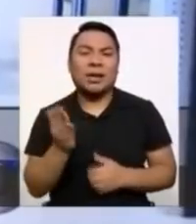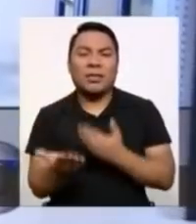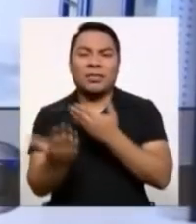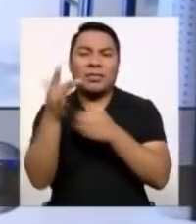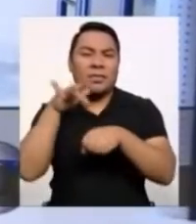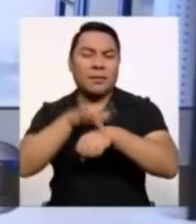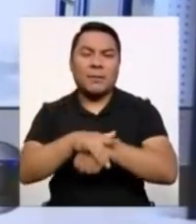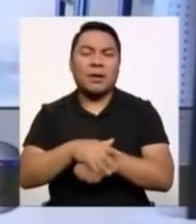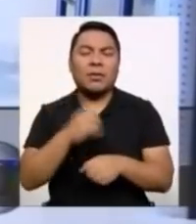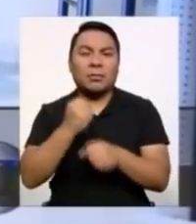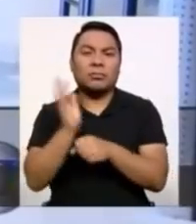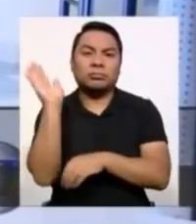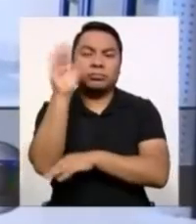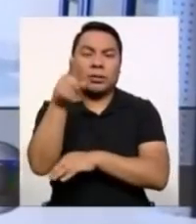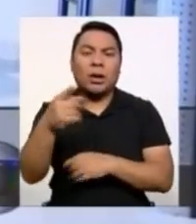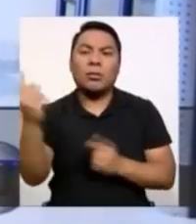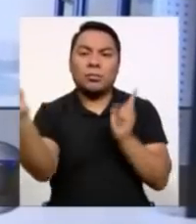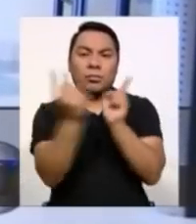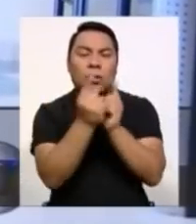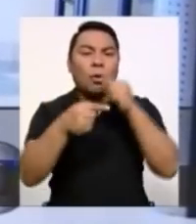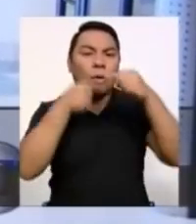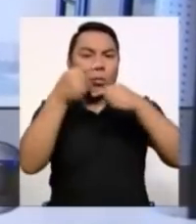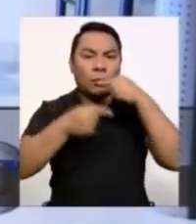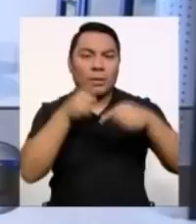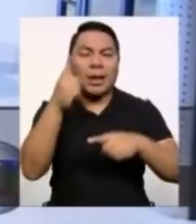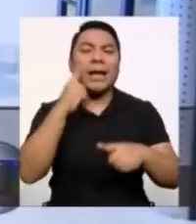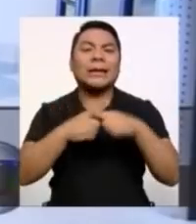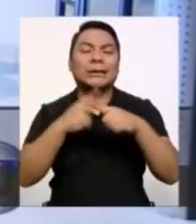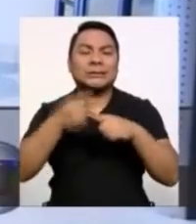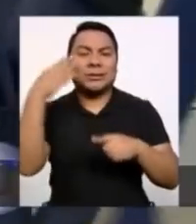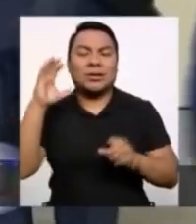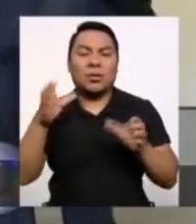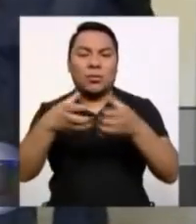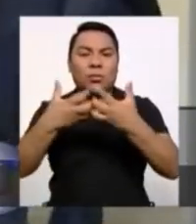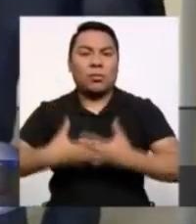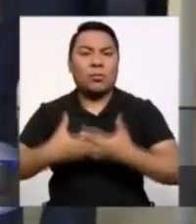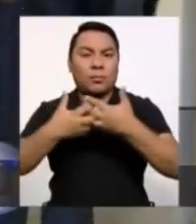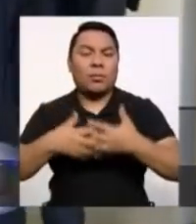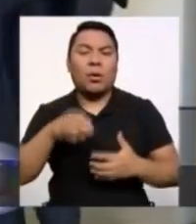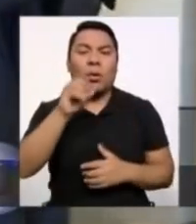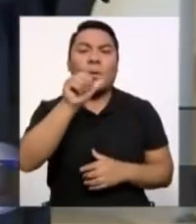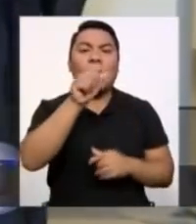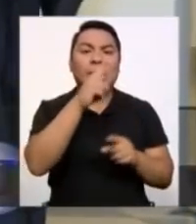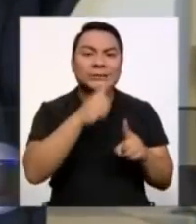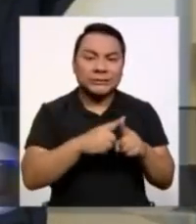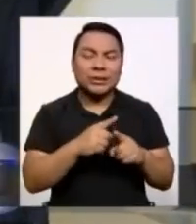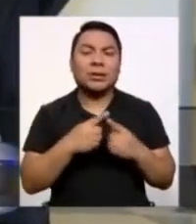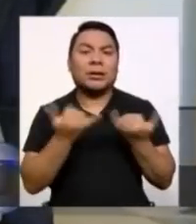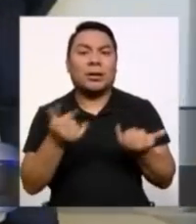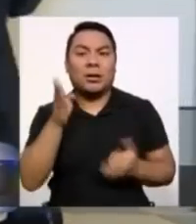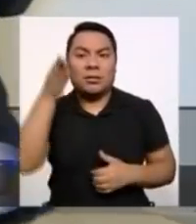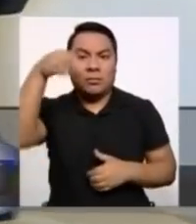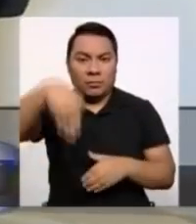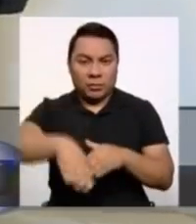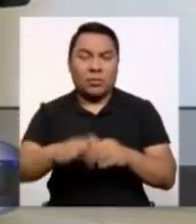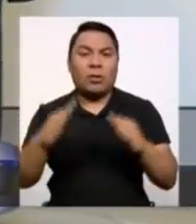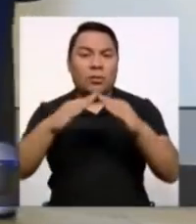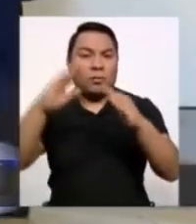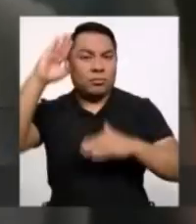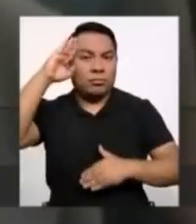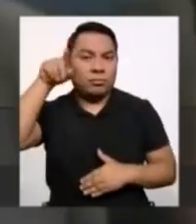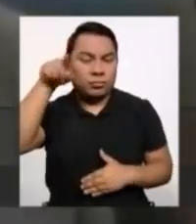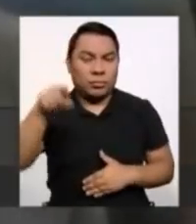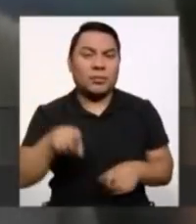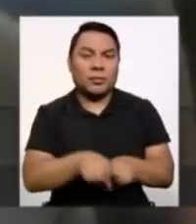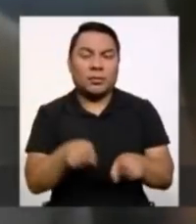la mañana tomó declaraciones a Leo Piñeiro, expresidente de la constructora OAS, dentro de la sede de la Policía Federal de Curitiba.